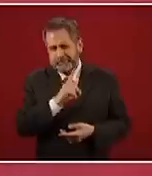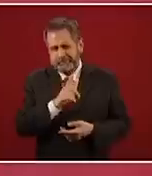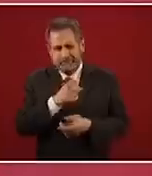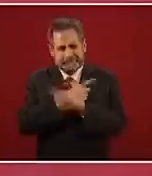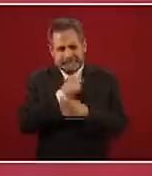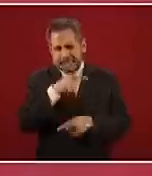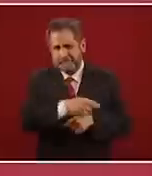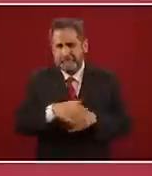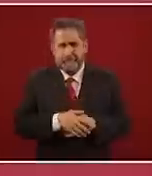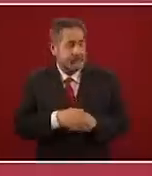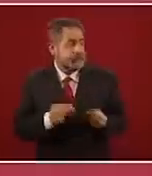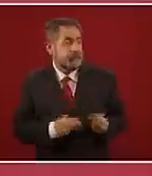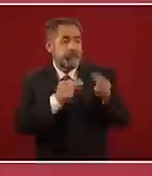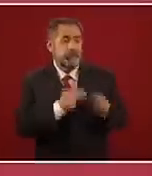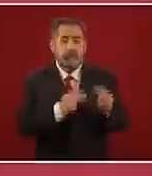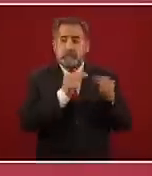los que tienen los negocios